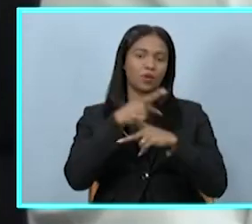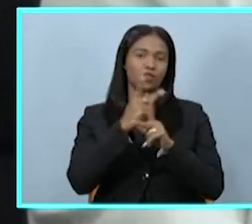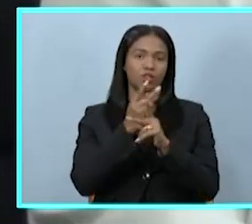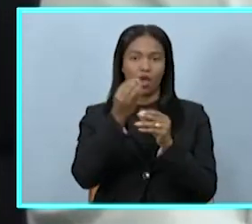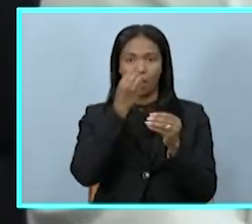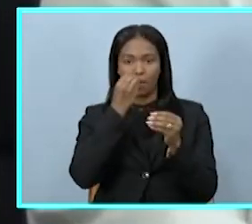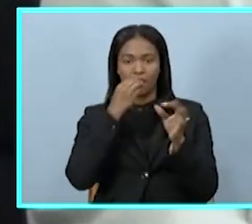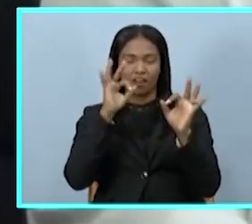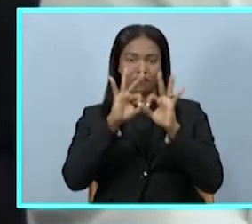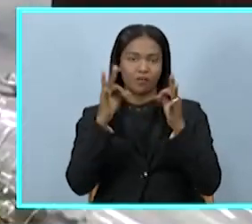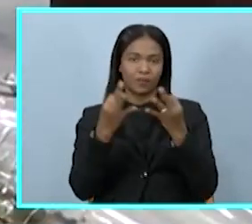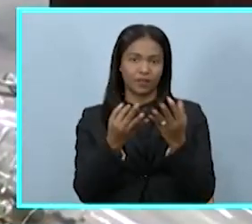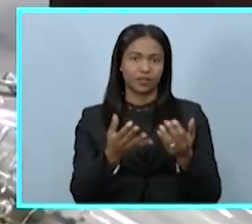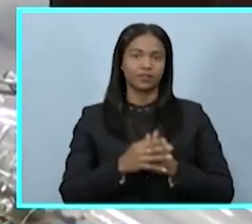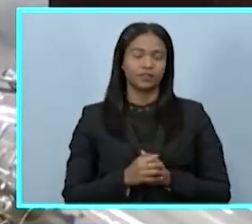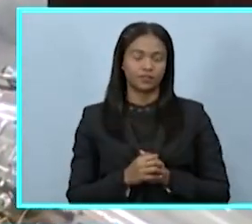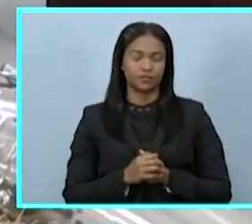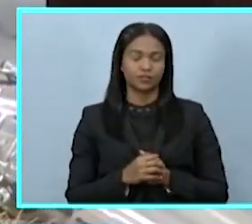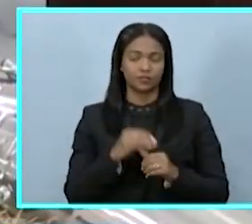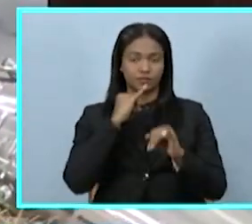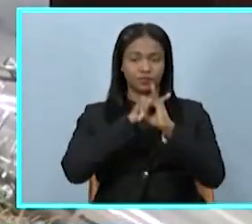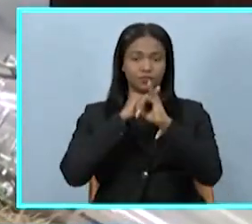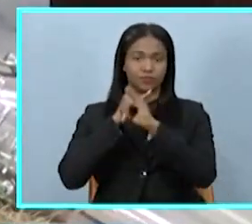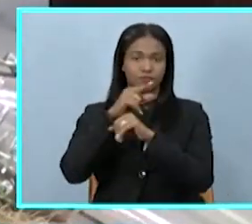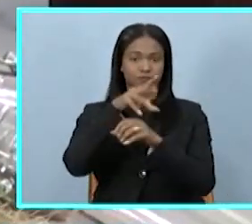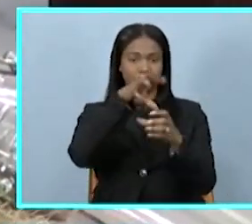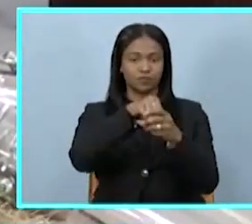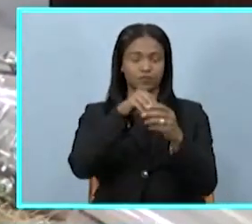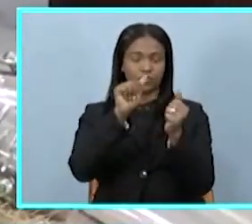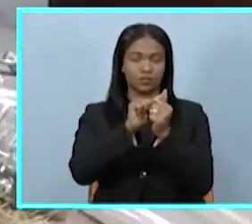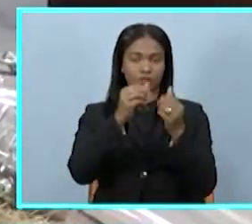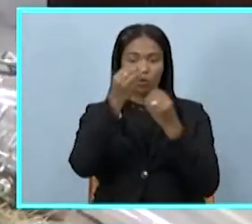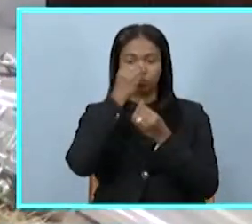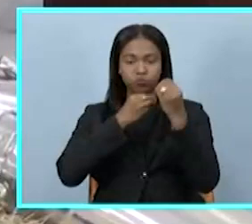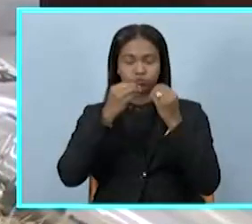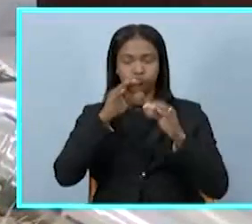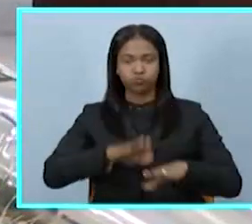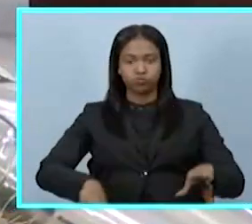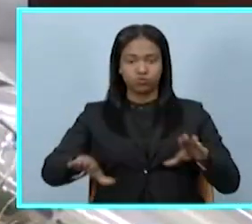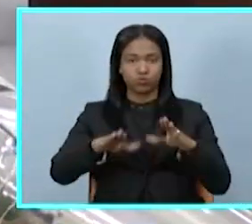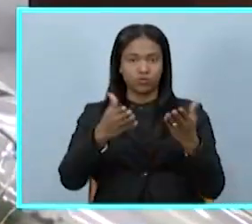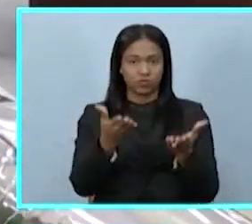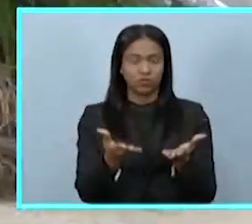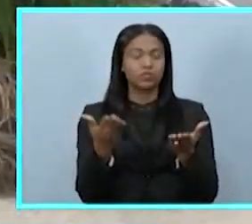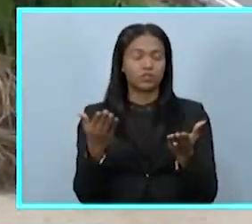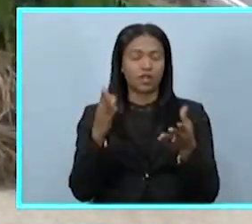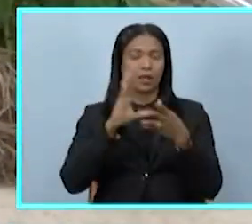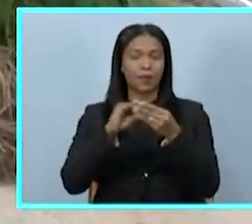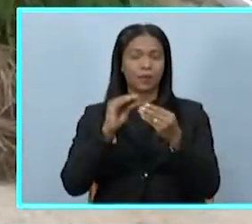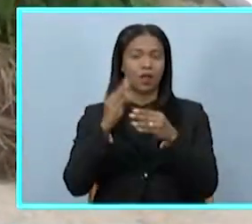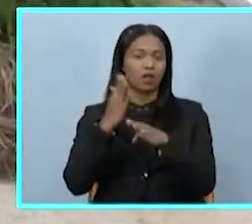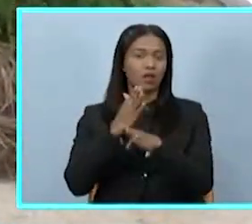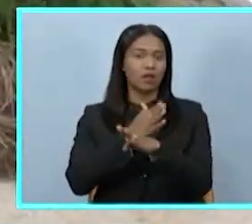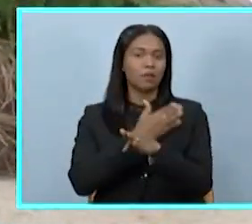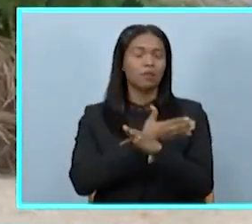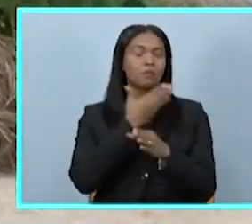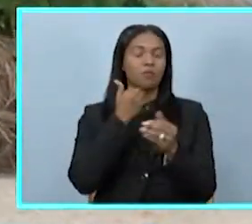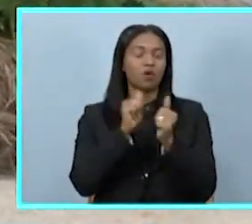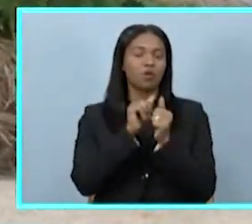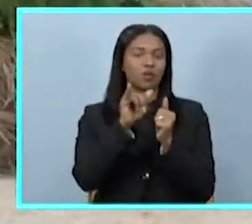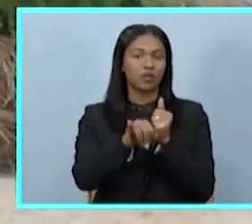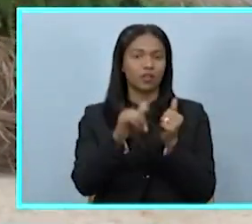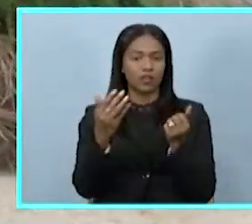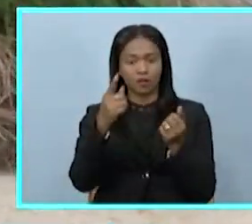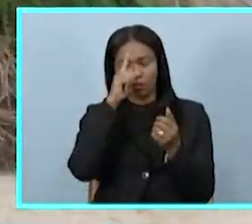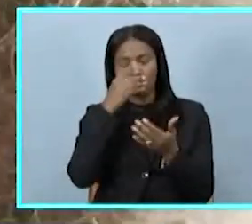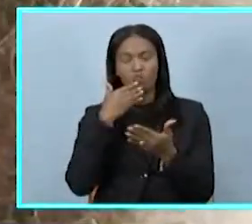canasta familiar. Las entidades que participaron en el desayuno del sector agropecuario destacaron la mejoría de la ganadería